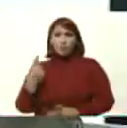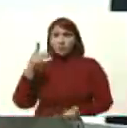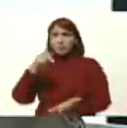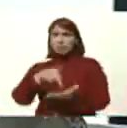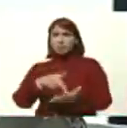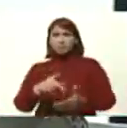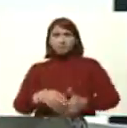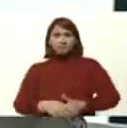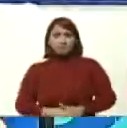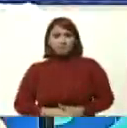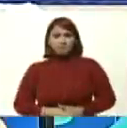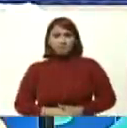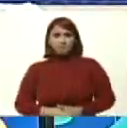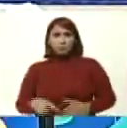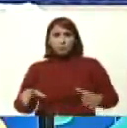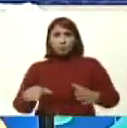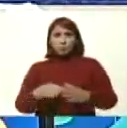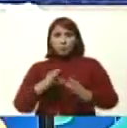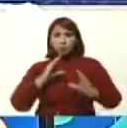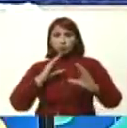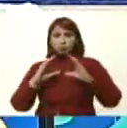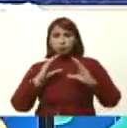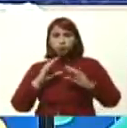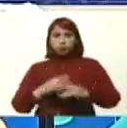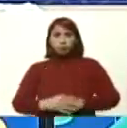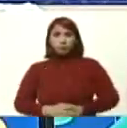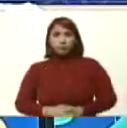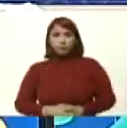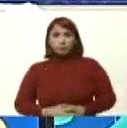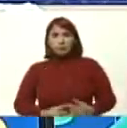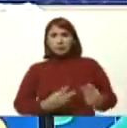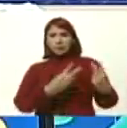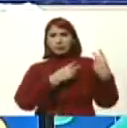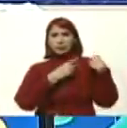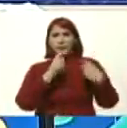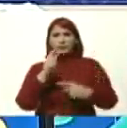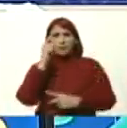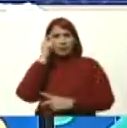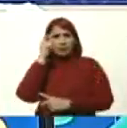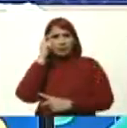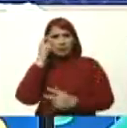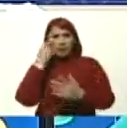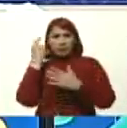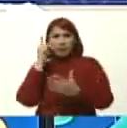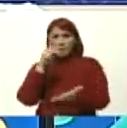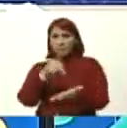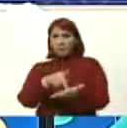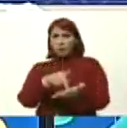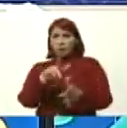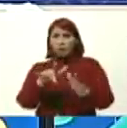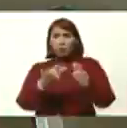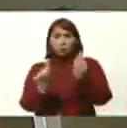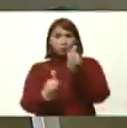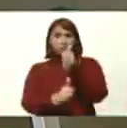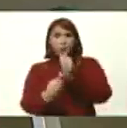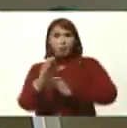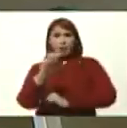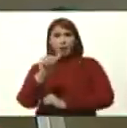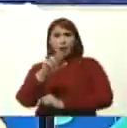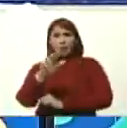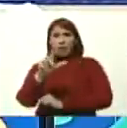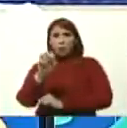presente. Equipo de comunicación, jefa Tania Díaz, presente. Secretario Carlos Sierra,